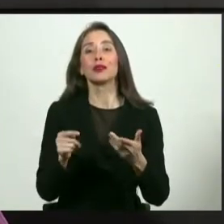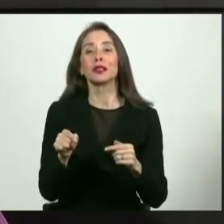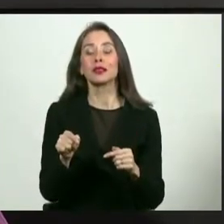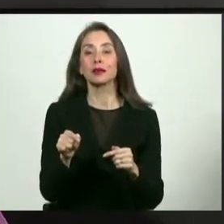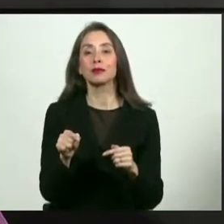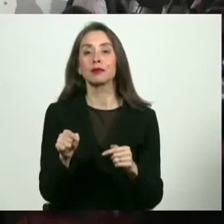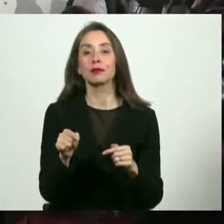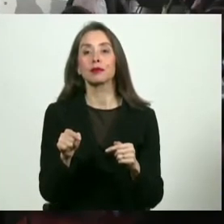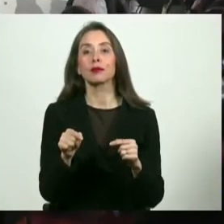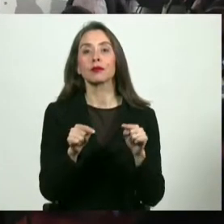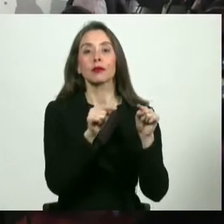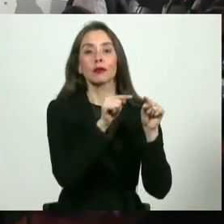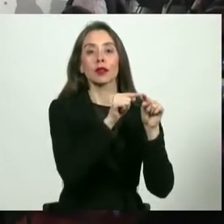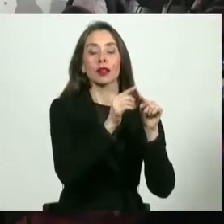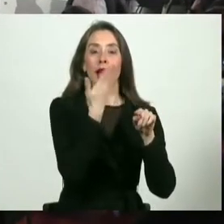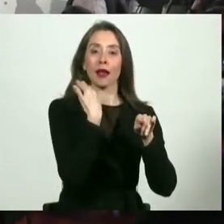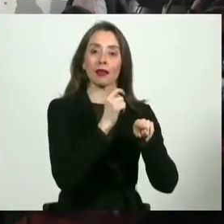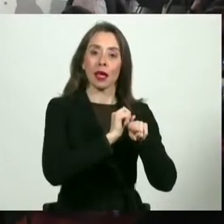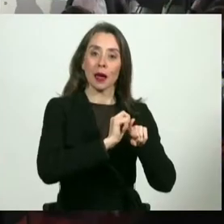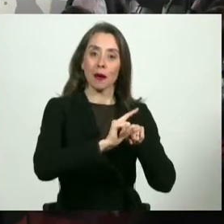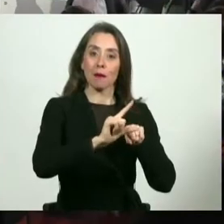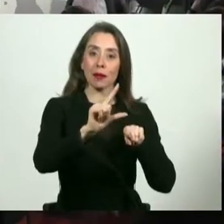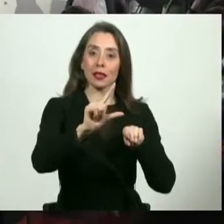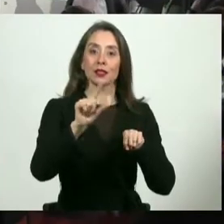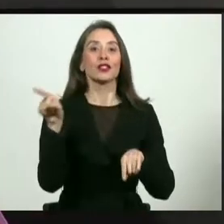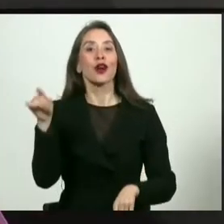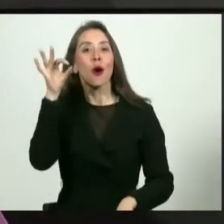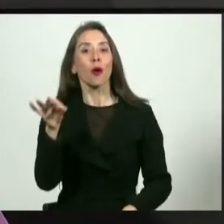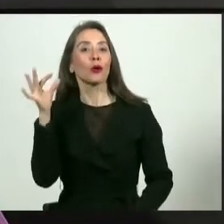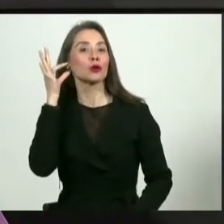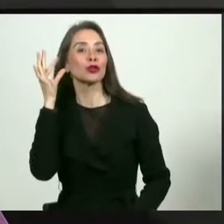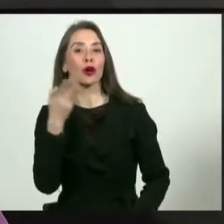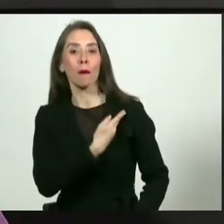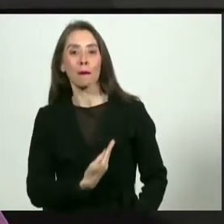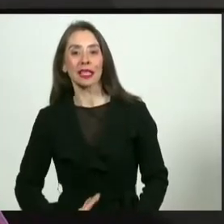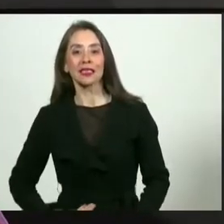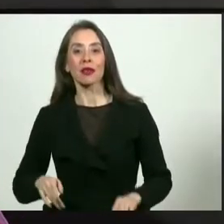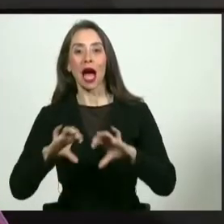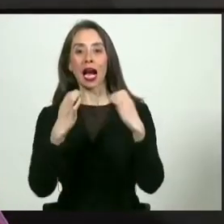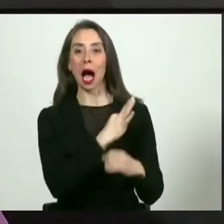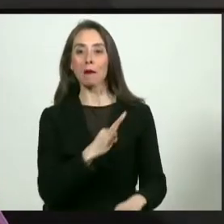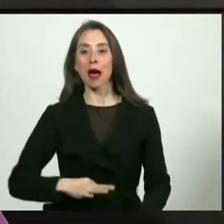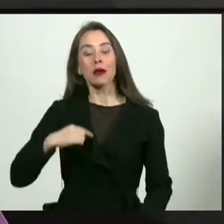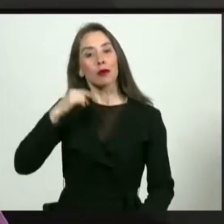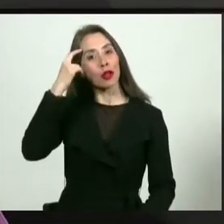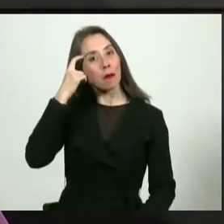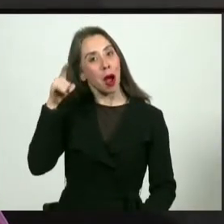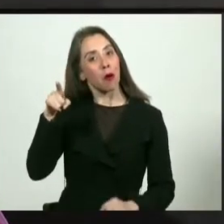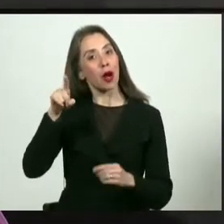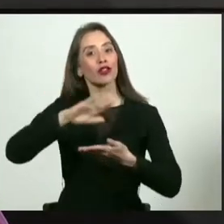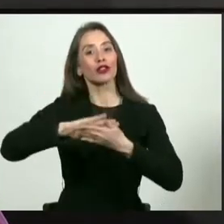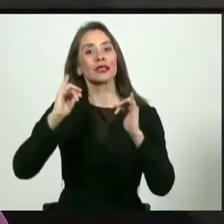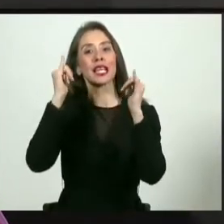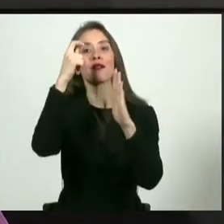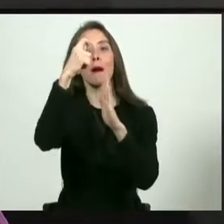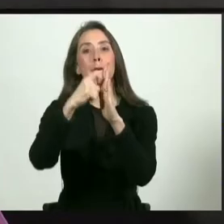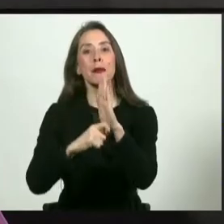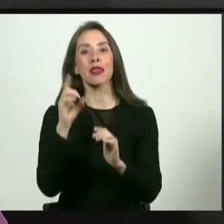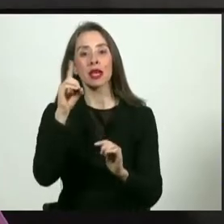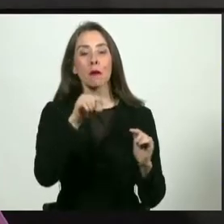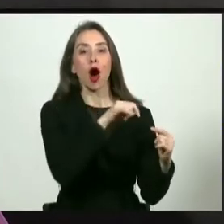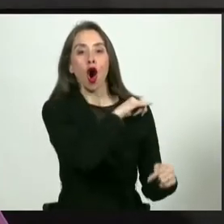una continuación de algo que se inició cuando ella era presidenta de la Cámara de Diputados, si mal no recuerdo que era el mes de la discapacidad